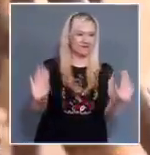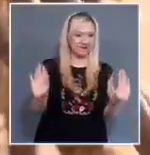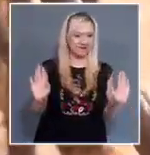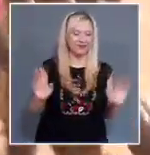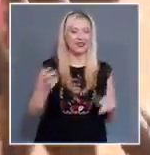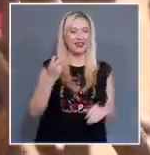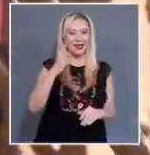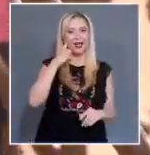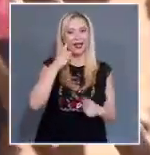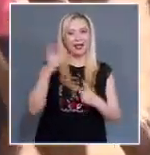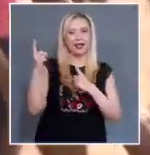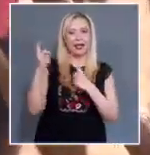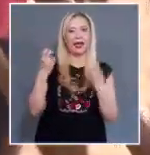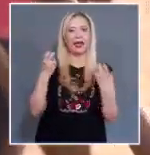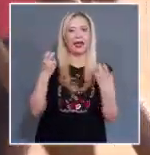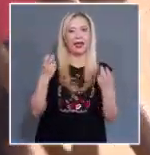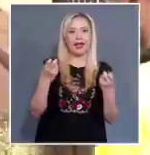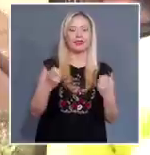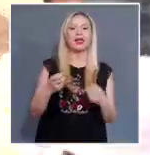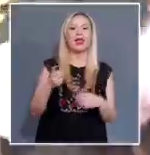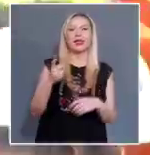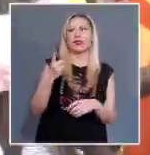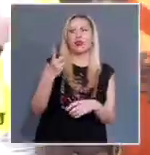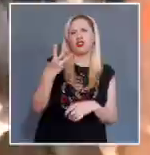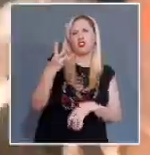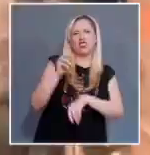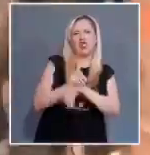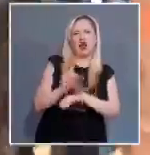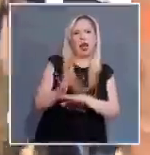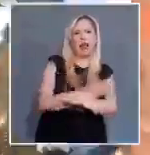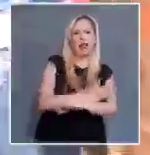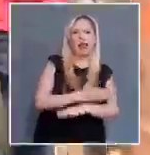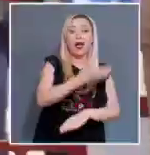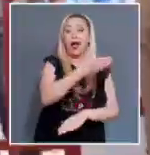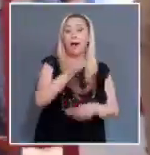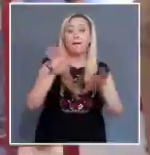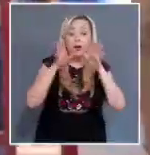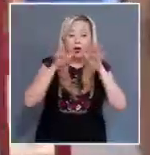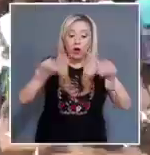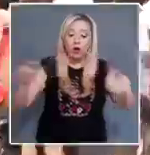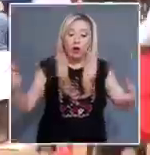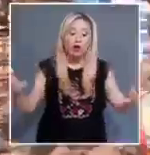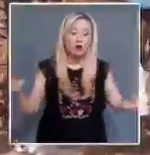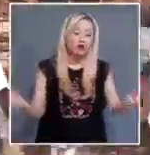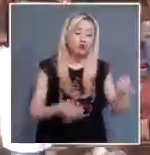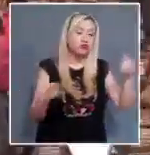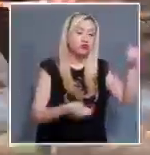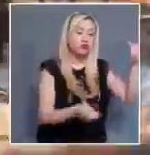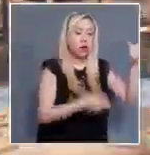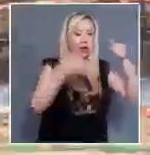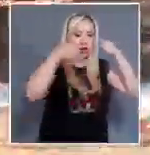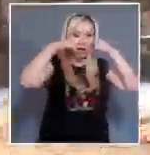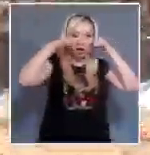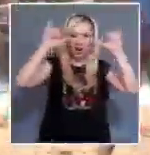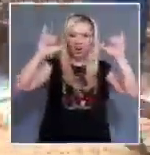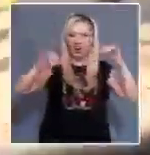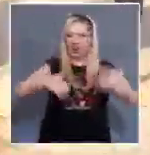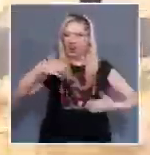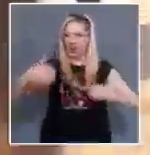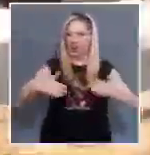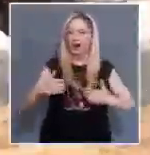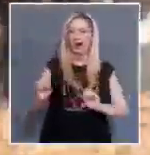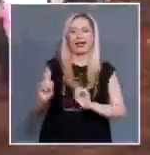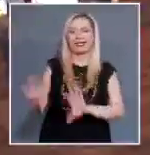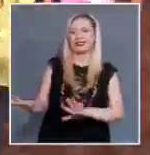consiste en que unos días antes de la temporada de cosechas se deja suelto a un toro bravo que intenta escapar, mientras que una multitud de